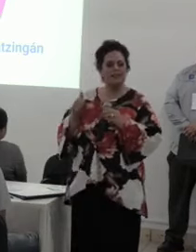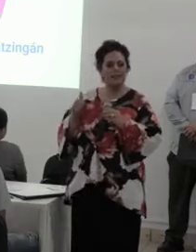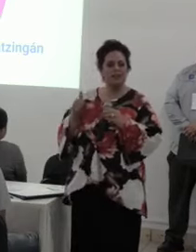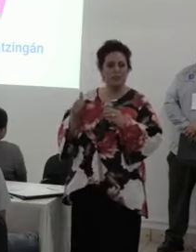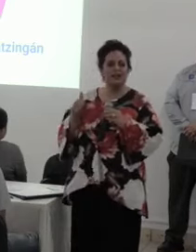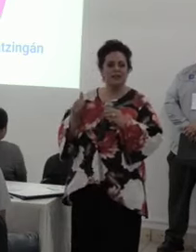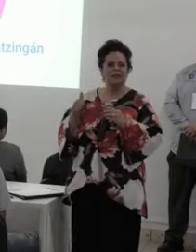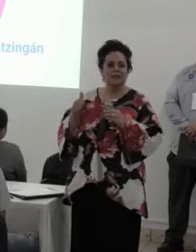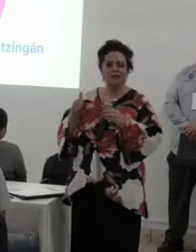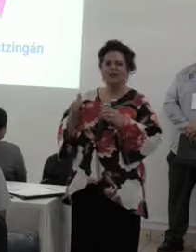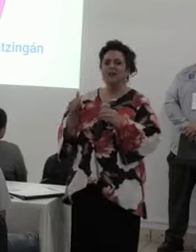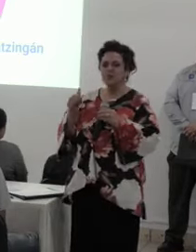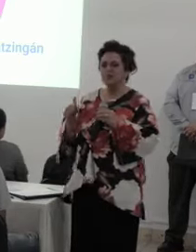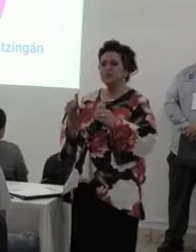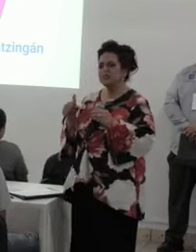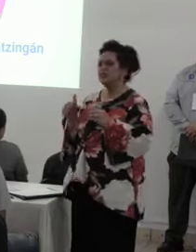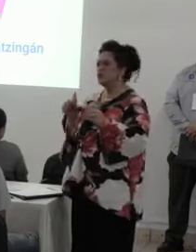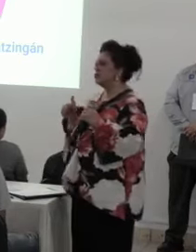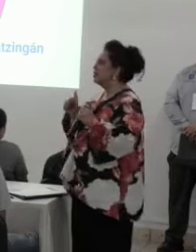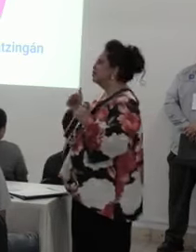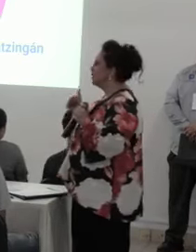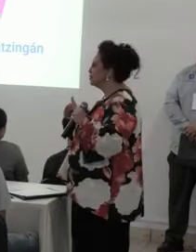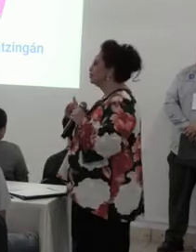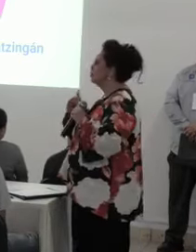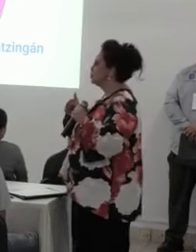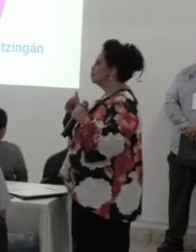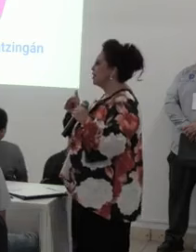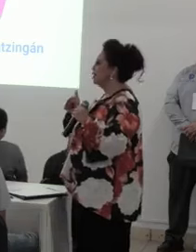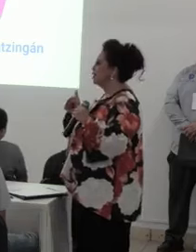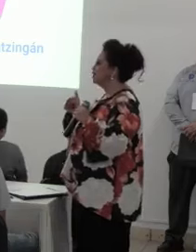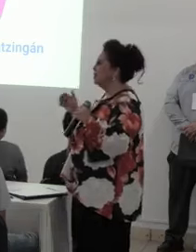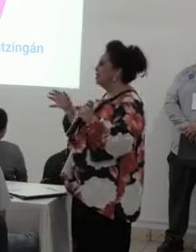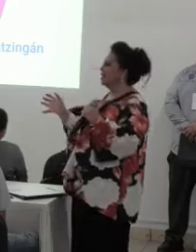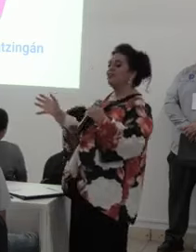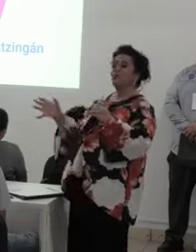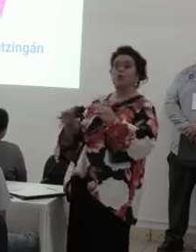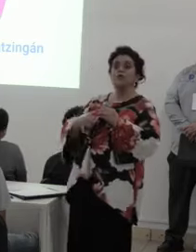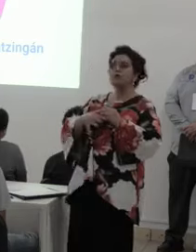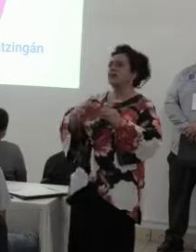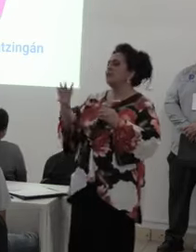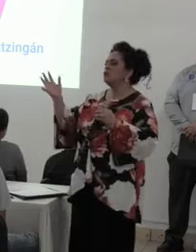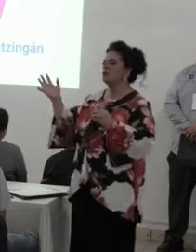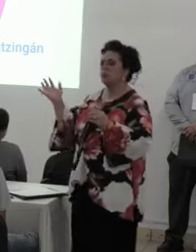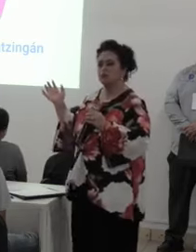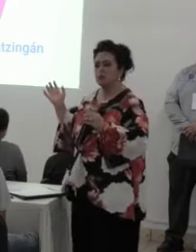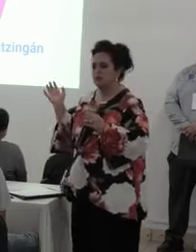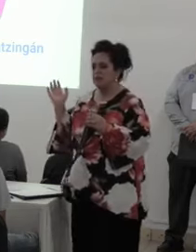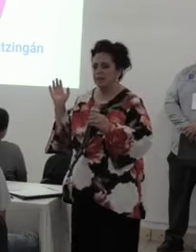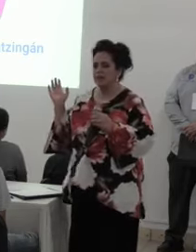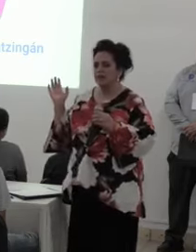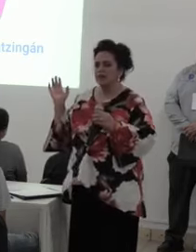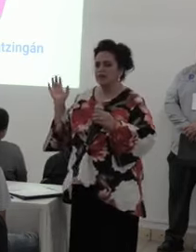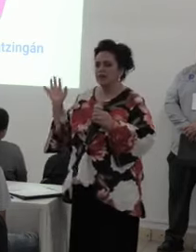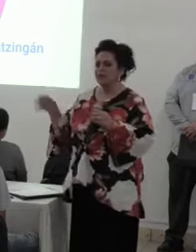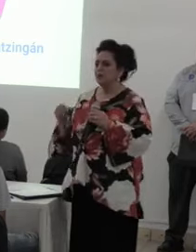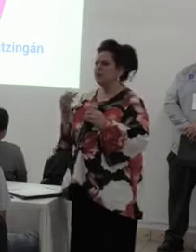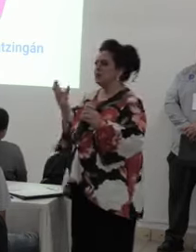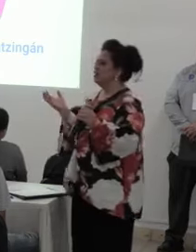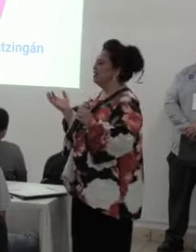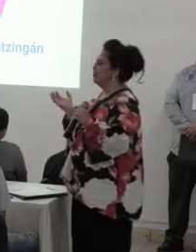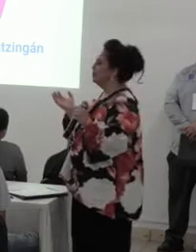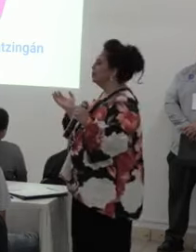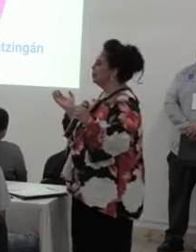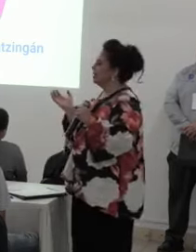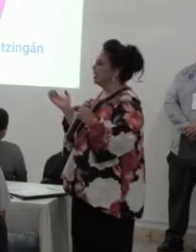la parte social, la justicia social para todos los ciudadanos, que todos tengamos oportunidades. No